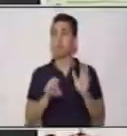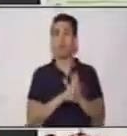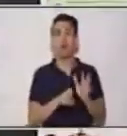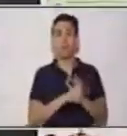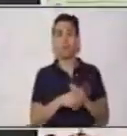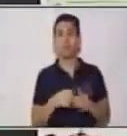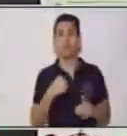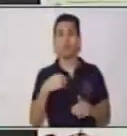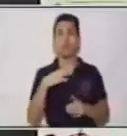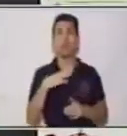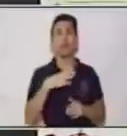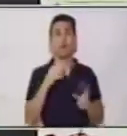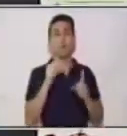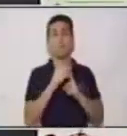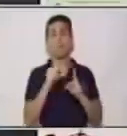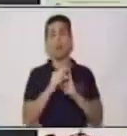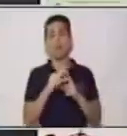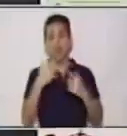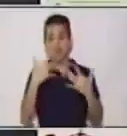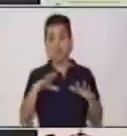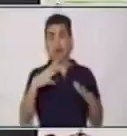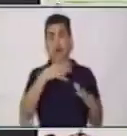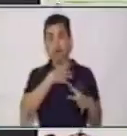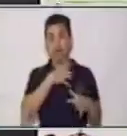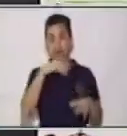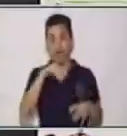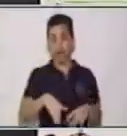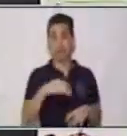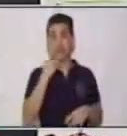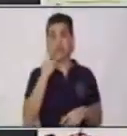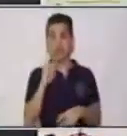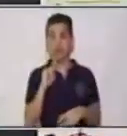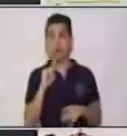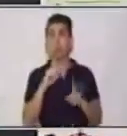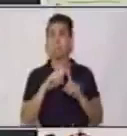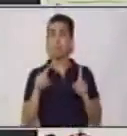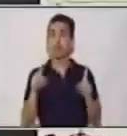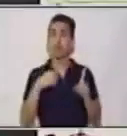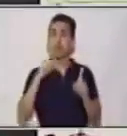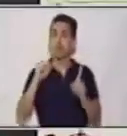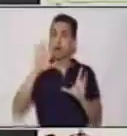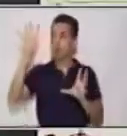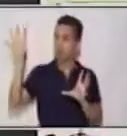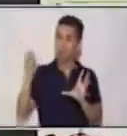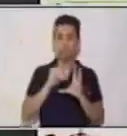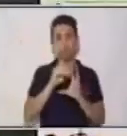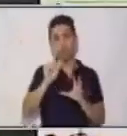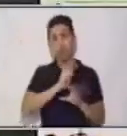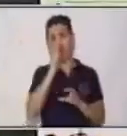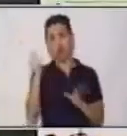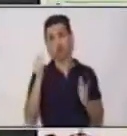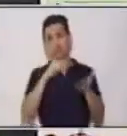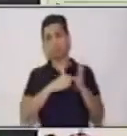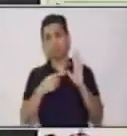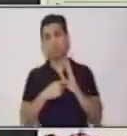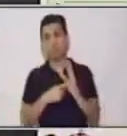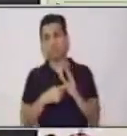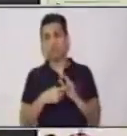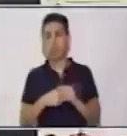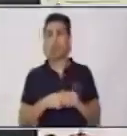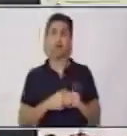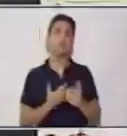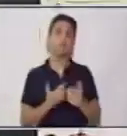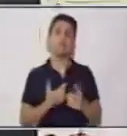una palabra que ya está dentro de un idioma, pero le damos otros significados y estas